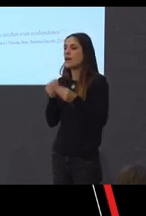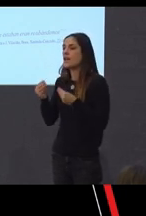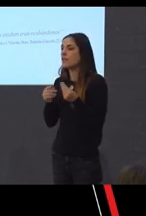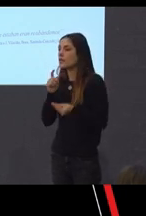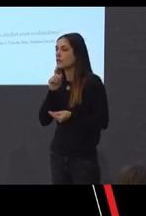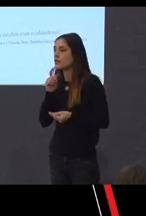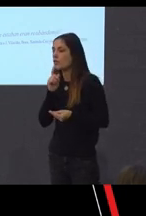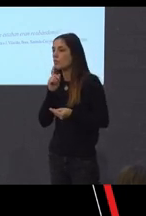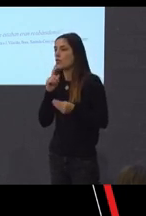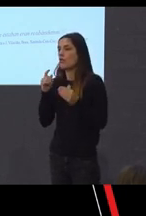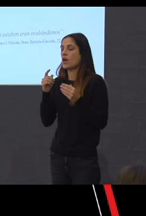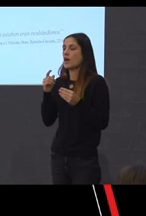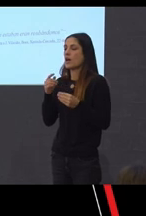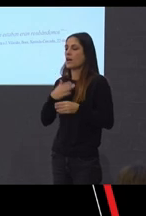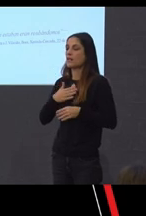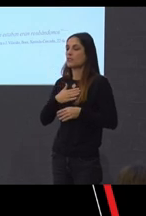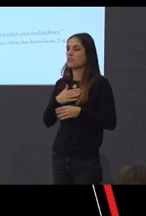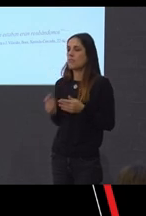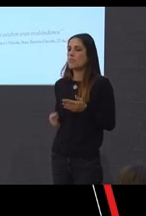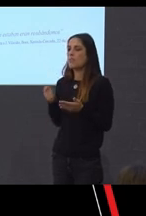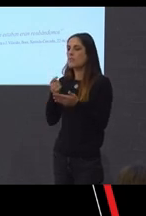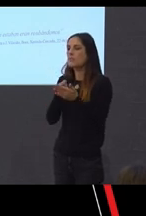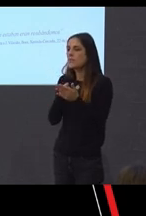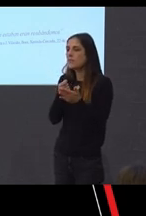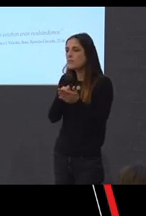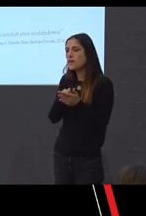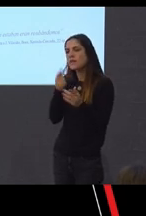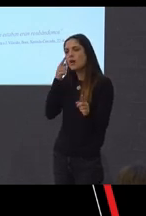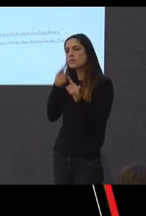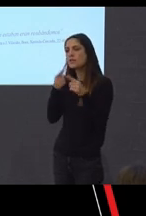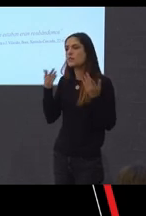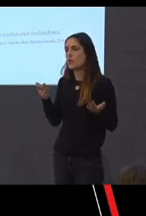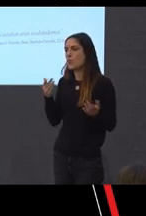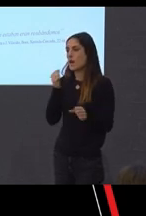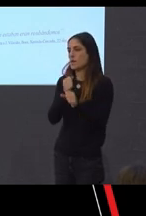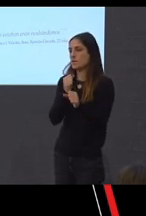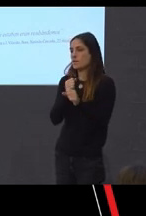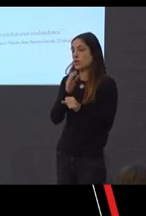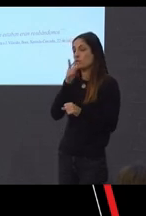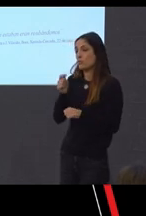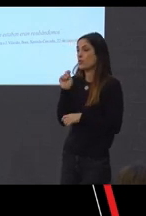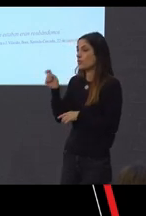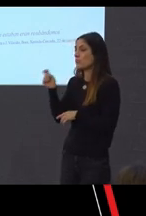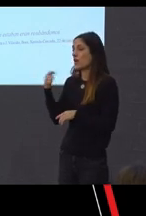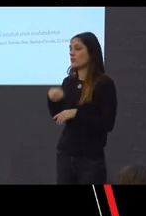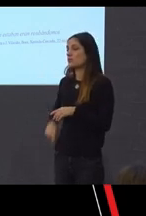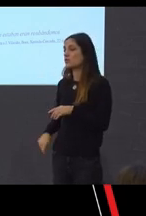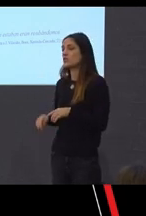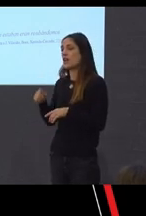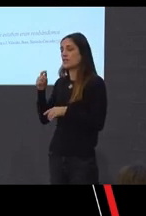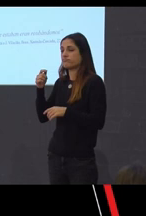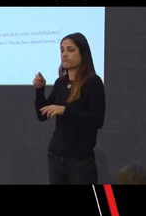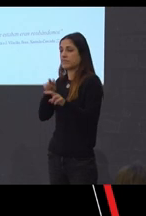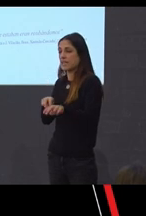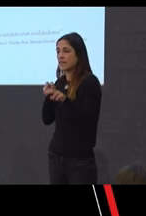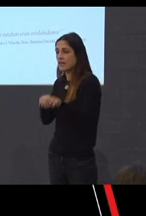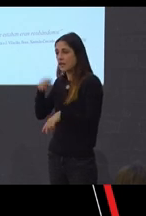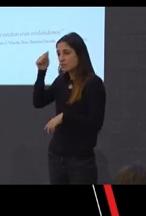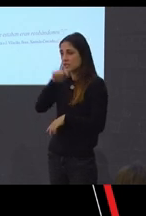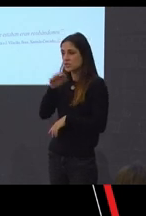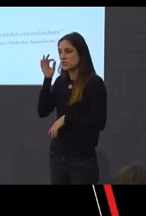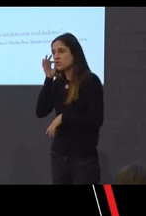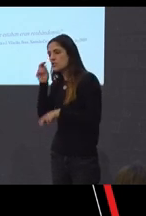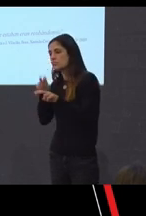veciñais, porque o que estaban invertindo era en emprego, porque estaban pagando xornais aos campesiños e as campesiñas durante as épocas nas que estaban libres das súas